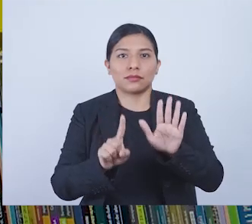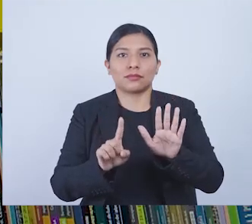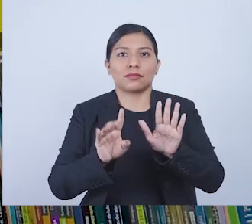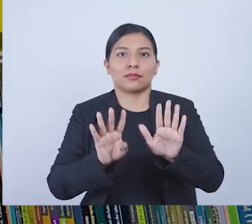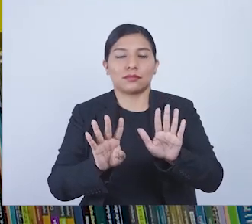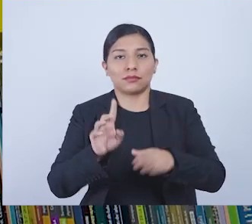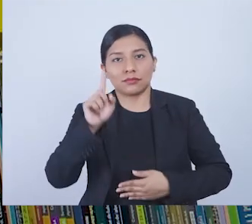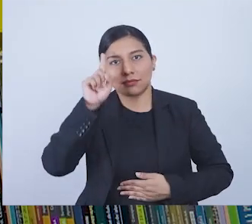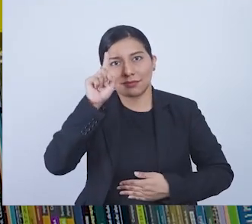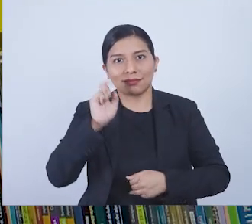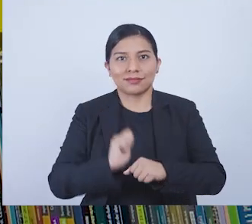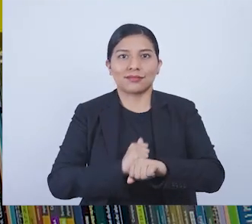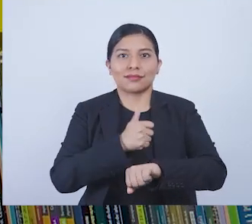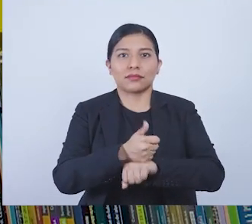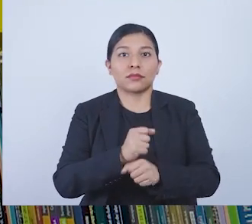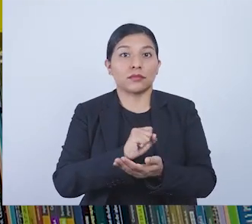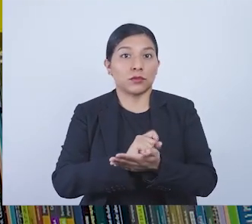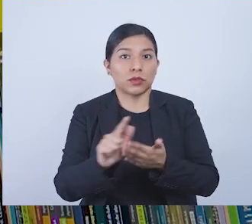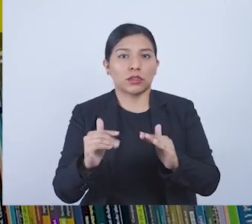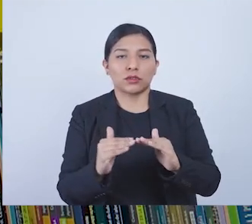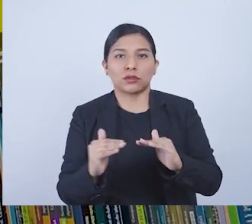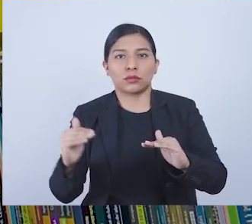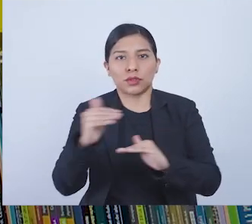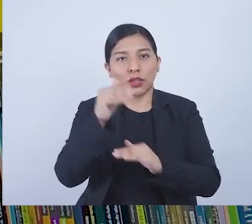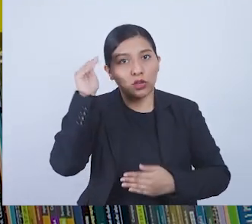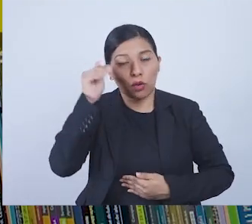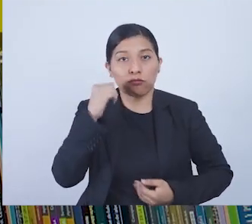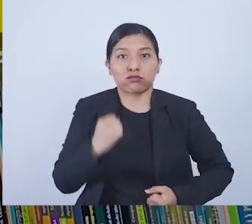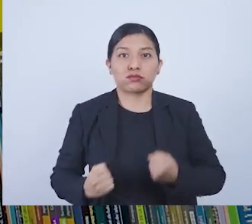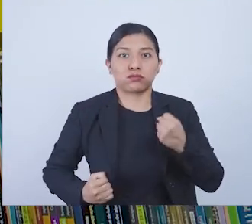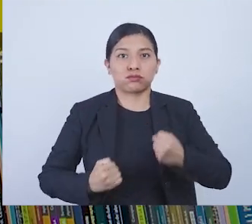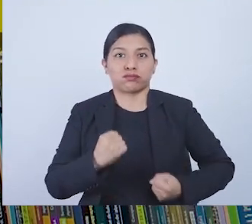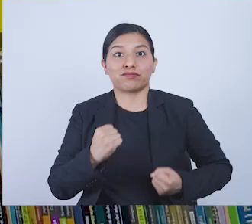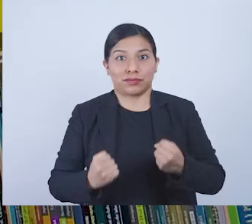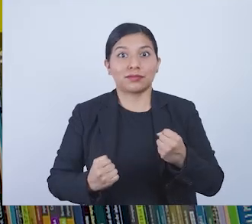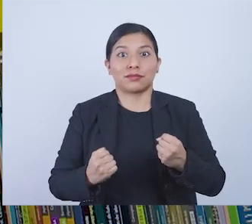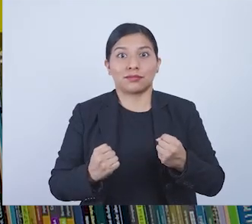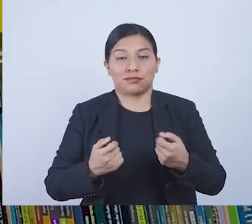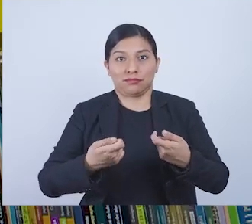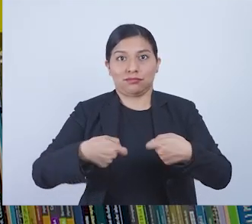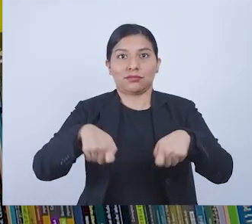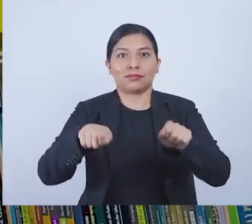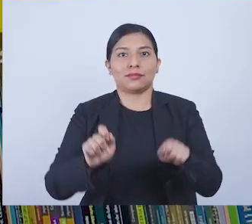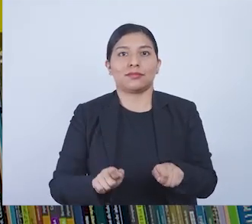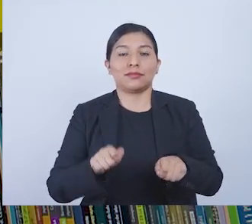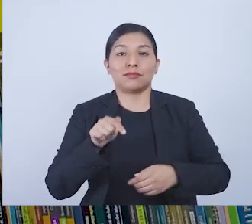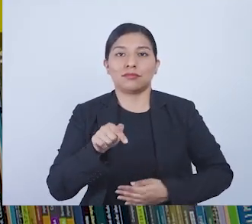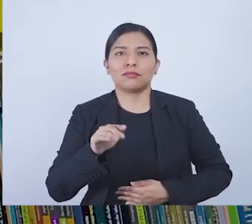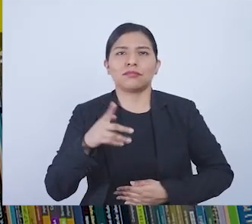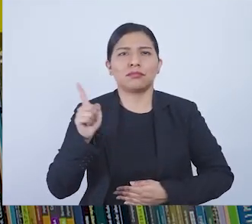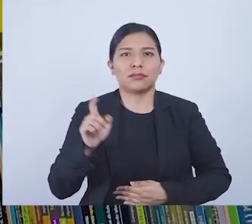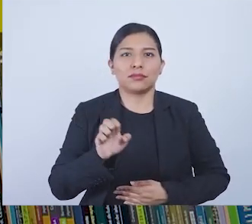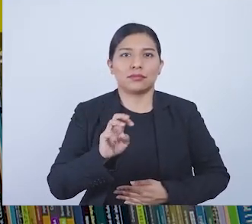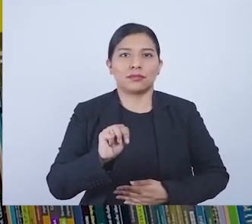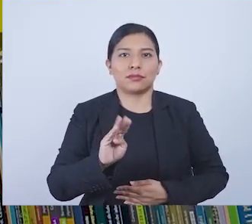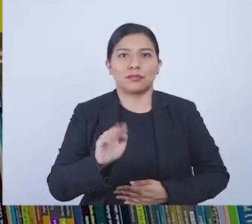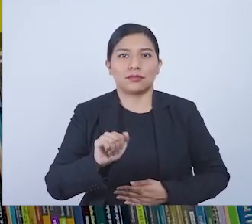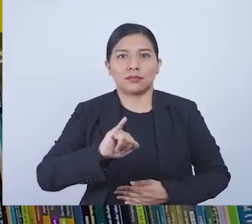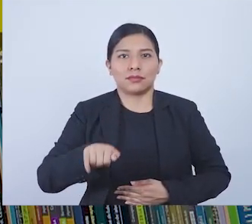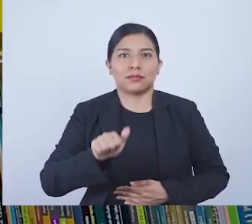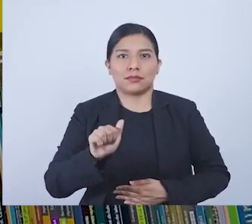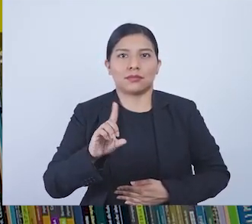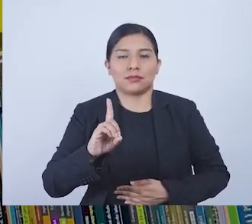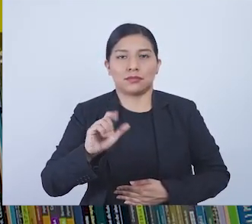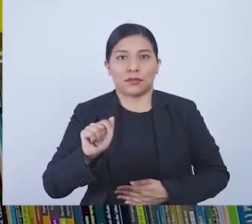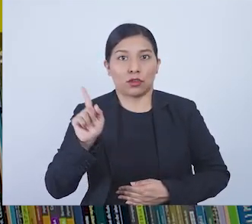la creación de la Escuela Superior de Educación Física dentro del convenio con la Embajada de Japón y el gobierno